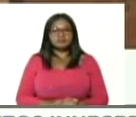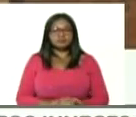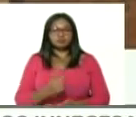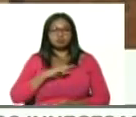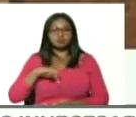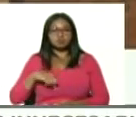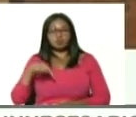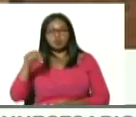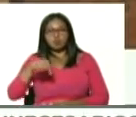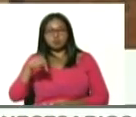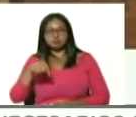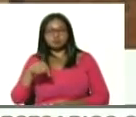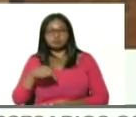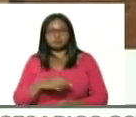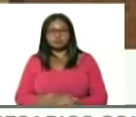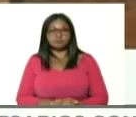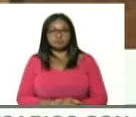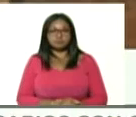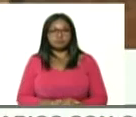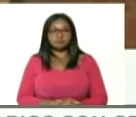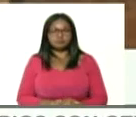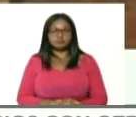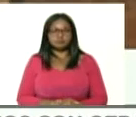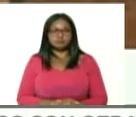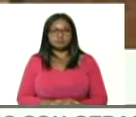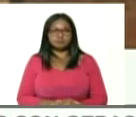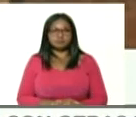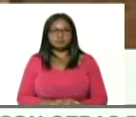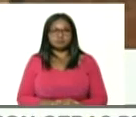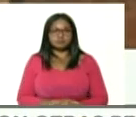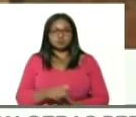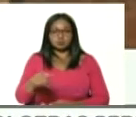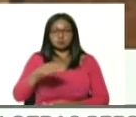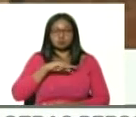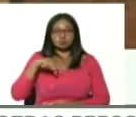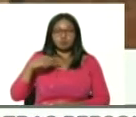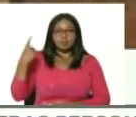hoy tenemos